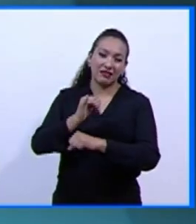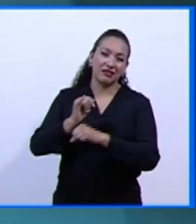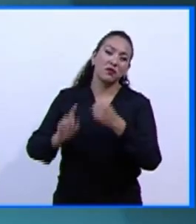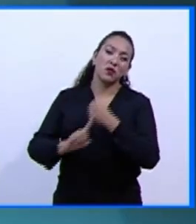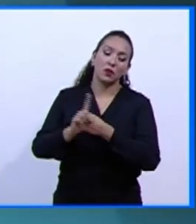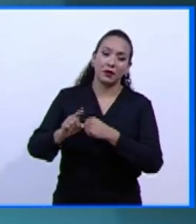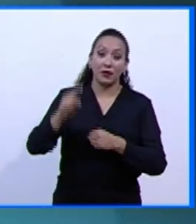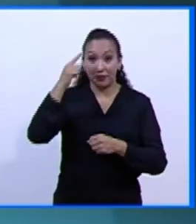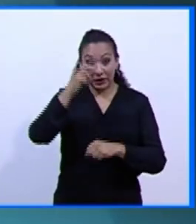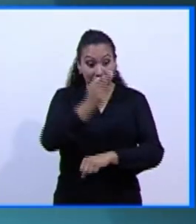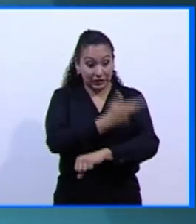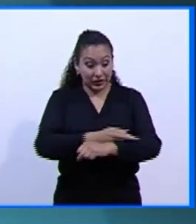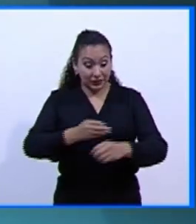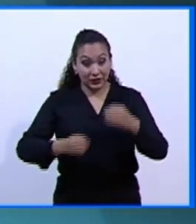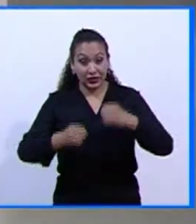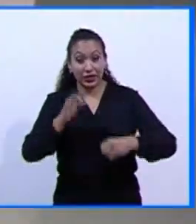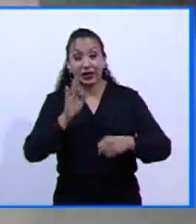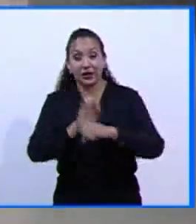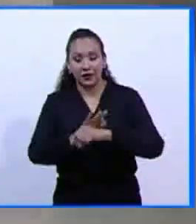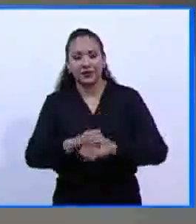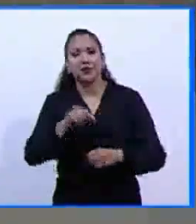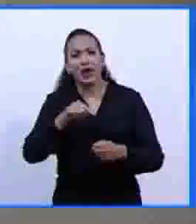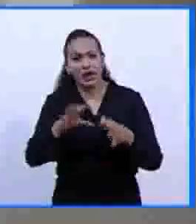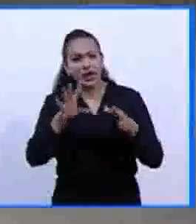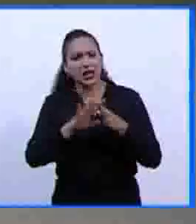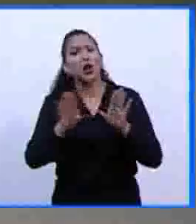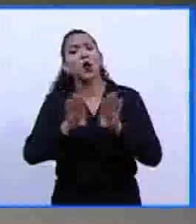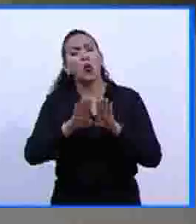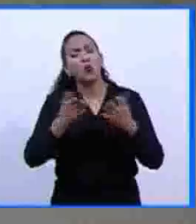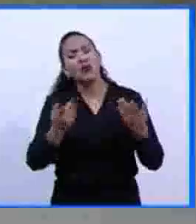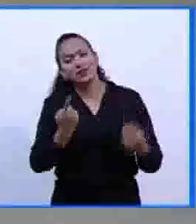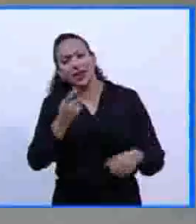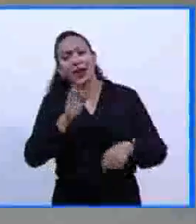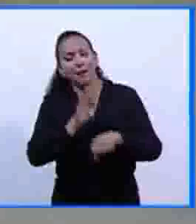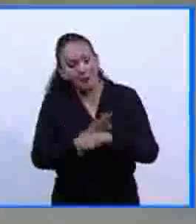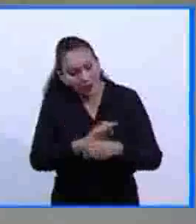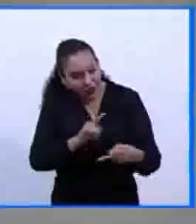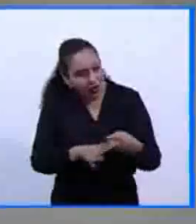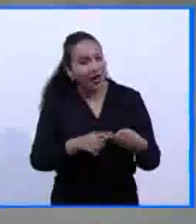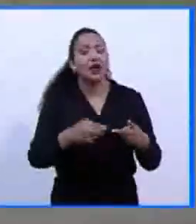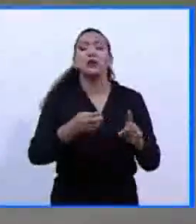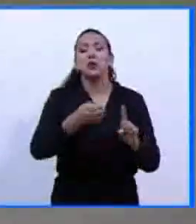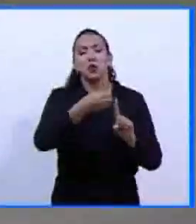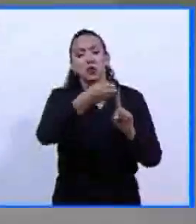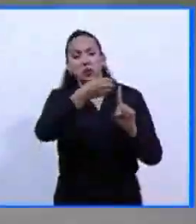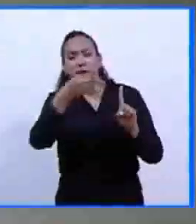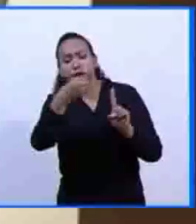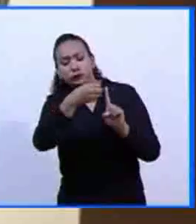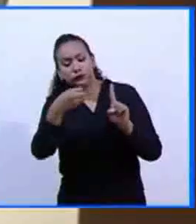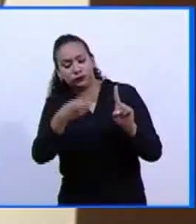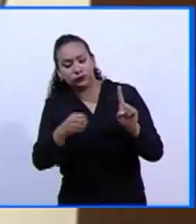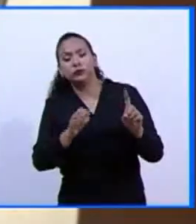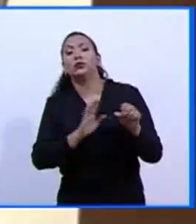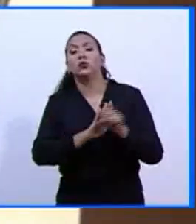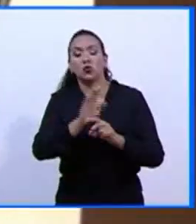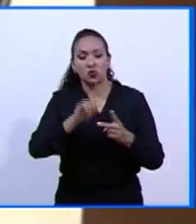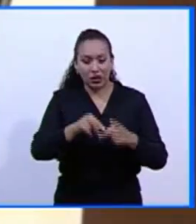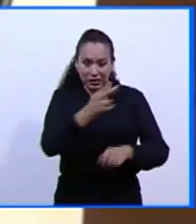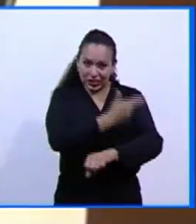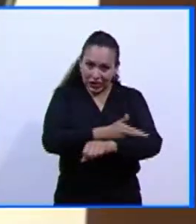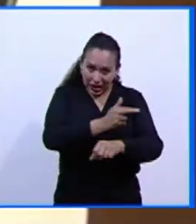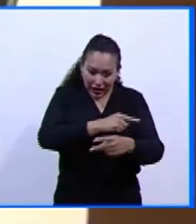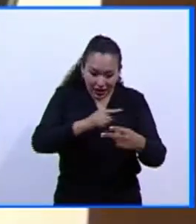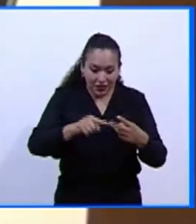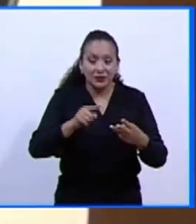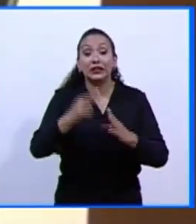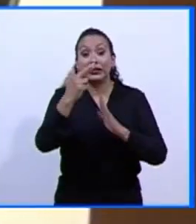de amparo. Explica las bases de la preparación de un amparo, diversos conceptos de derecho procesal, los temas que